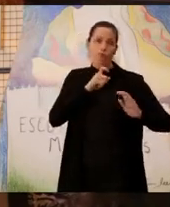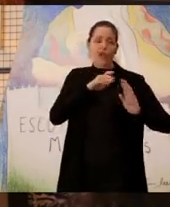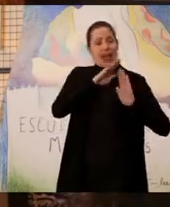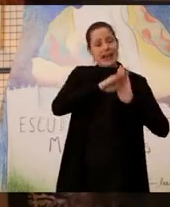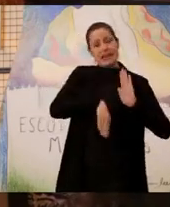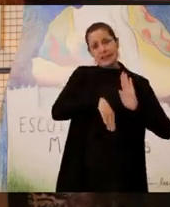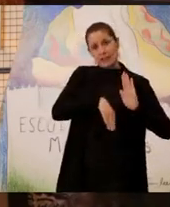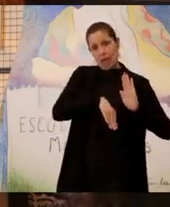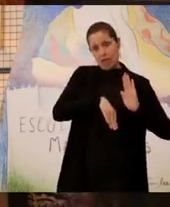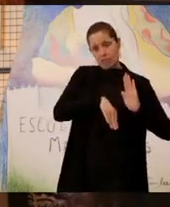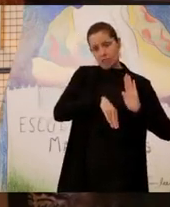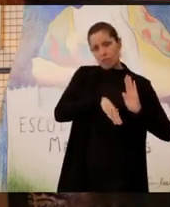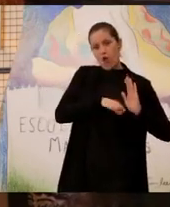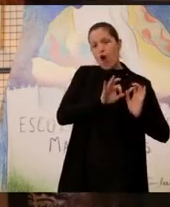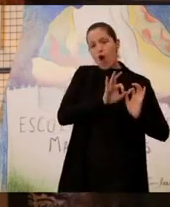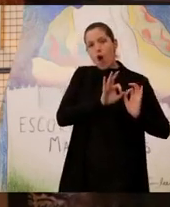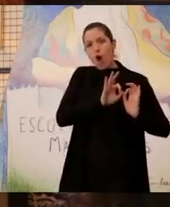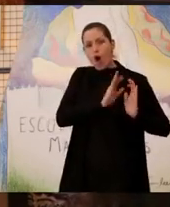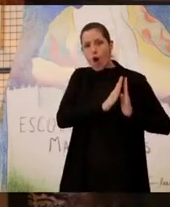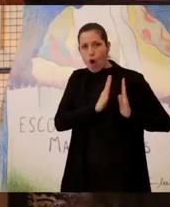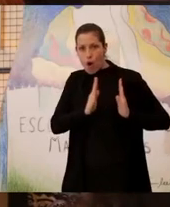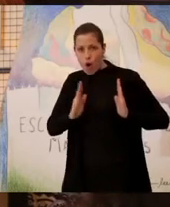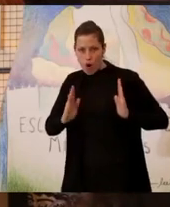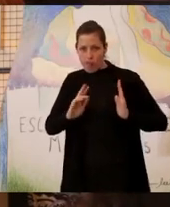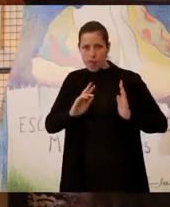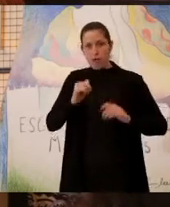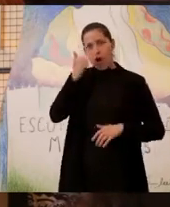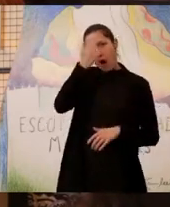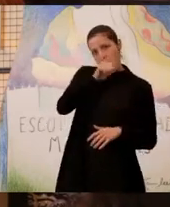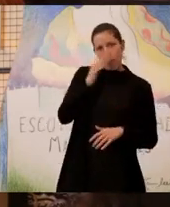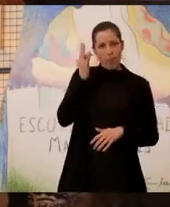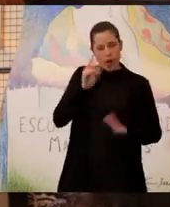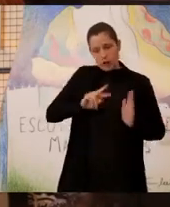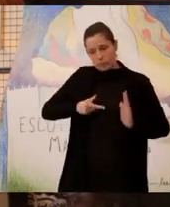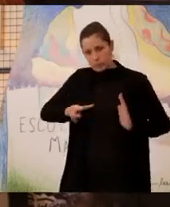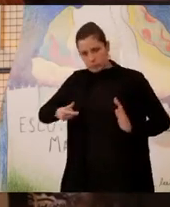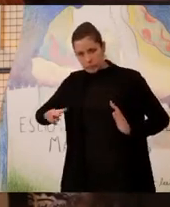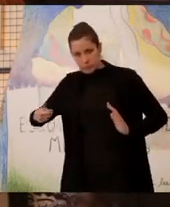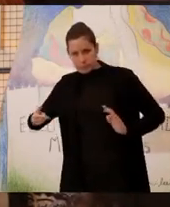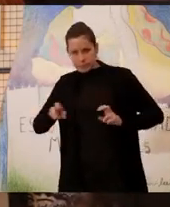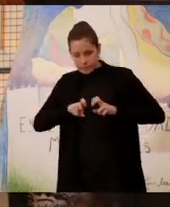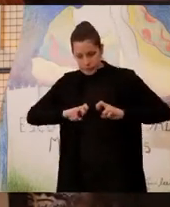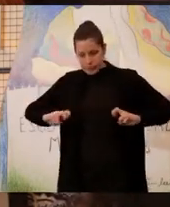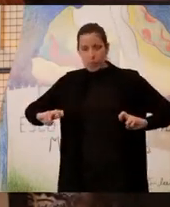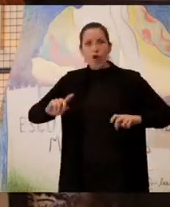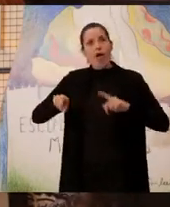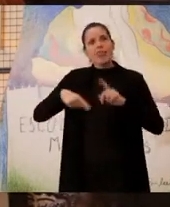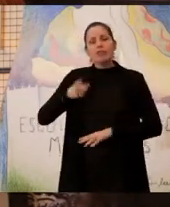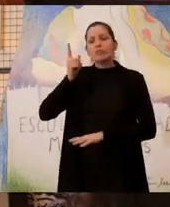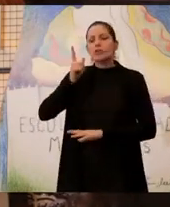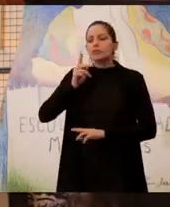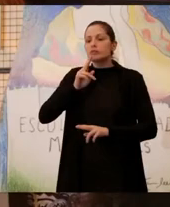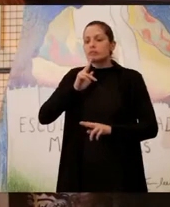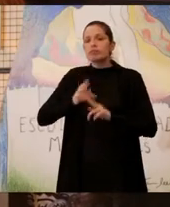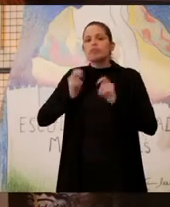una mujer un hombre una mujer pero luego se fueron nombrando cargos y los cargos iban siendo los hombres Y entonces iban